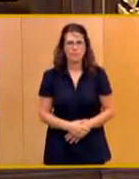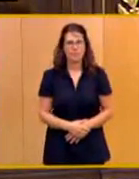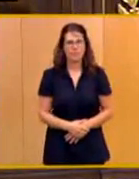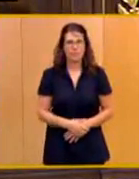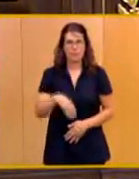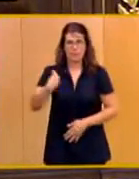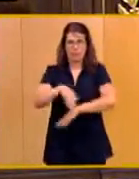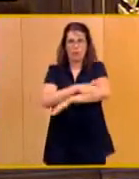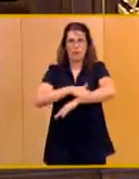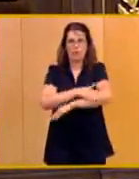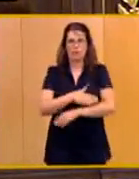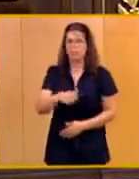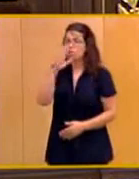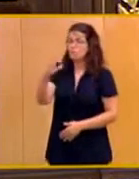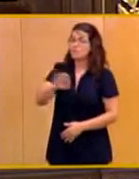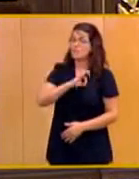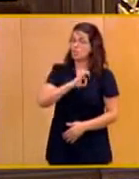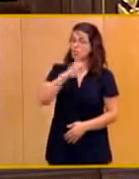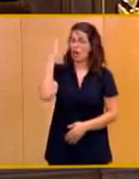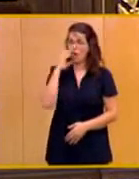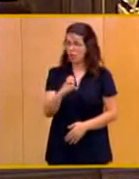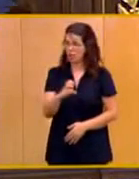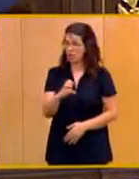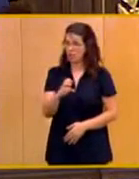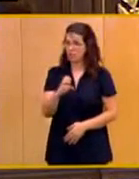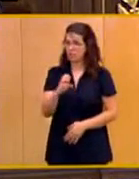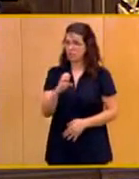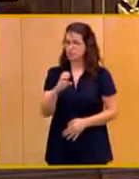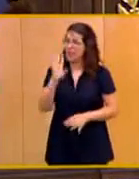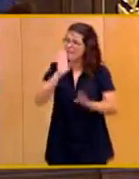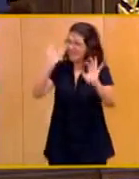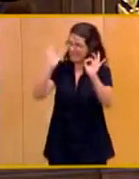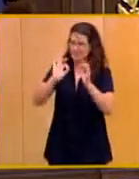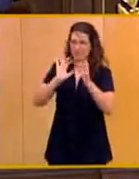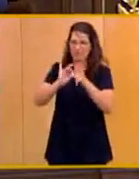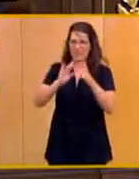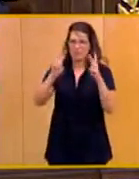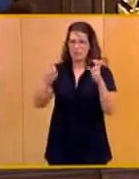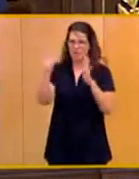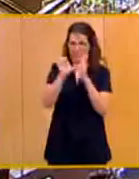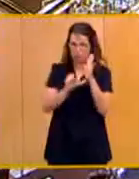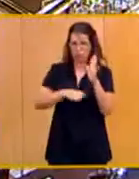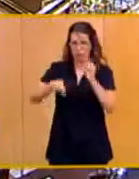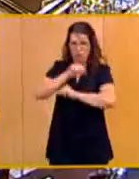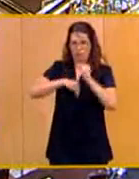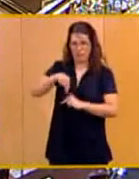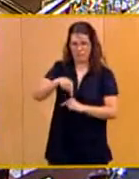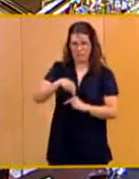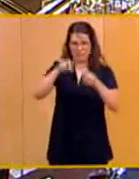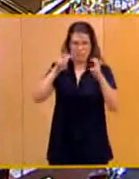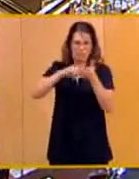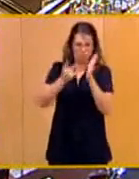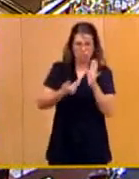Porque, señor Rajoy, hablando del Estatuto y del debate que hemos tenido en esta Cámara y en el país sobre el proyecto de Estatuto de